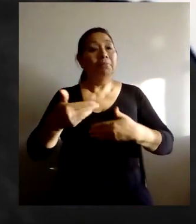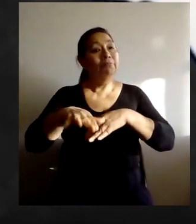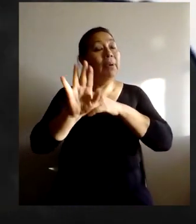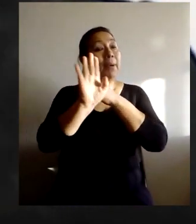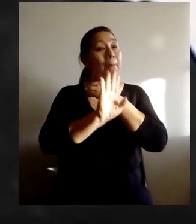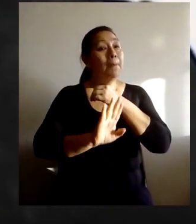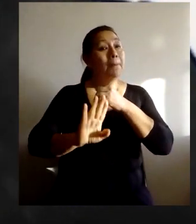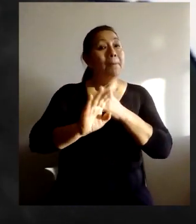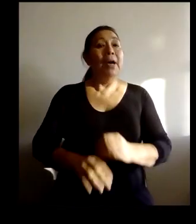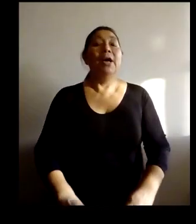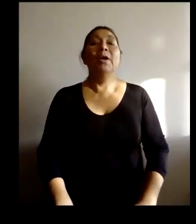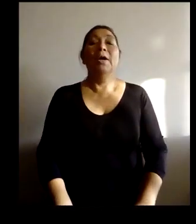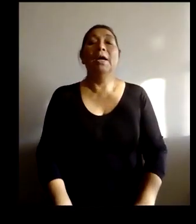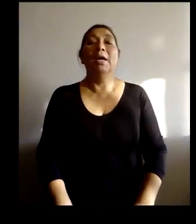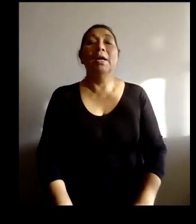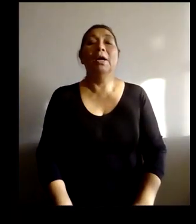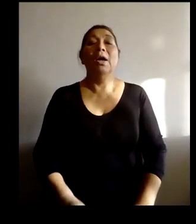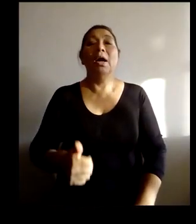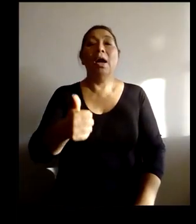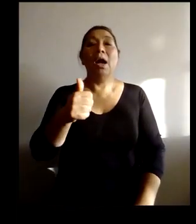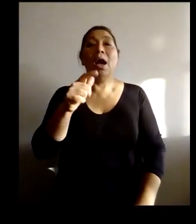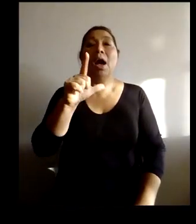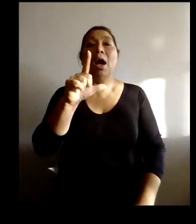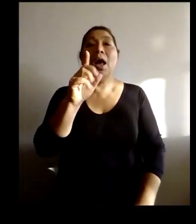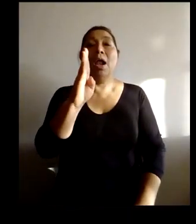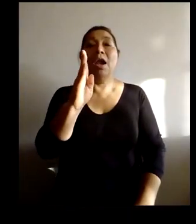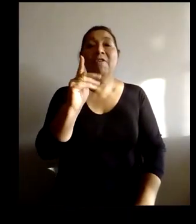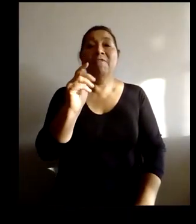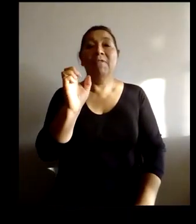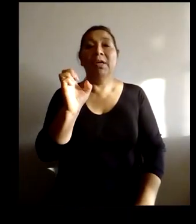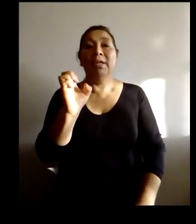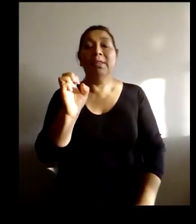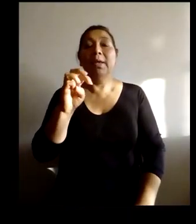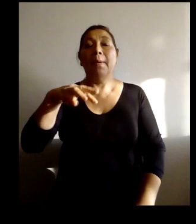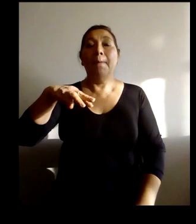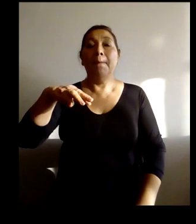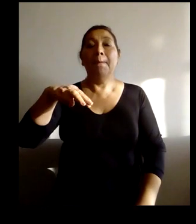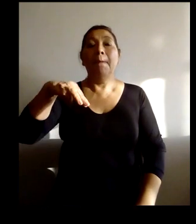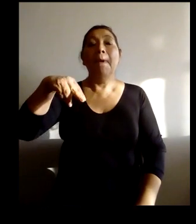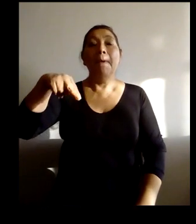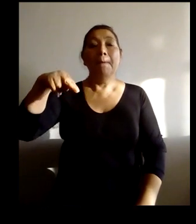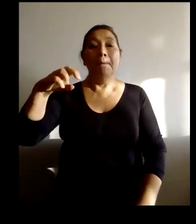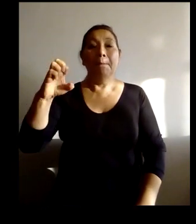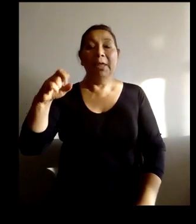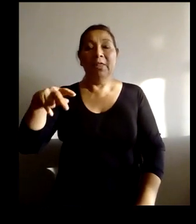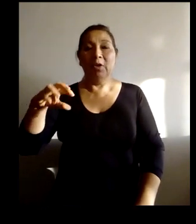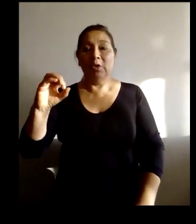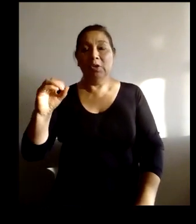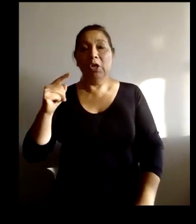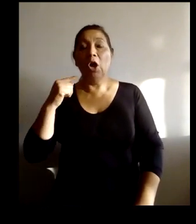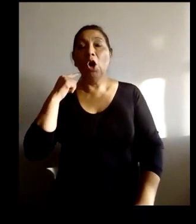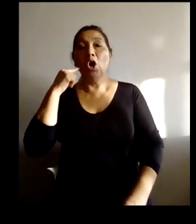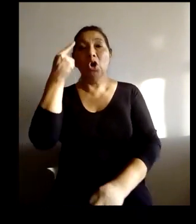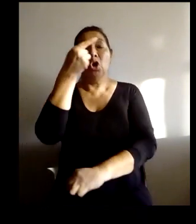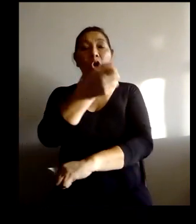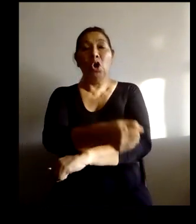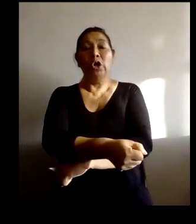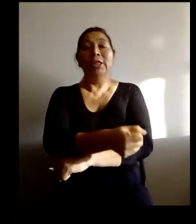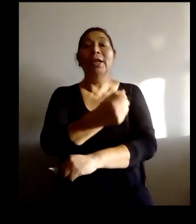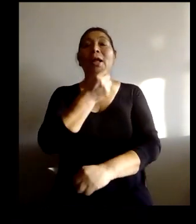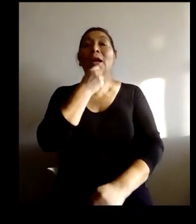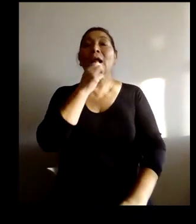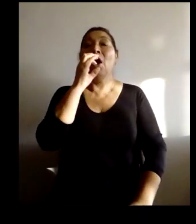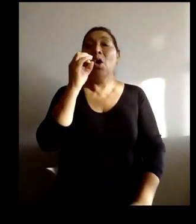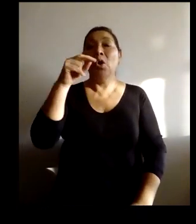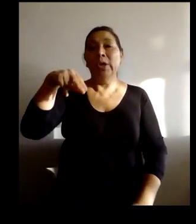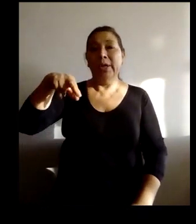783-2020, proceso de amparo, seguido por Alberta Eleodora Valle de Mendoza contra la ONP. Señor